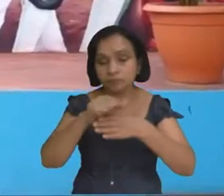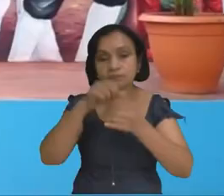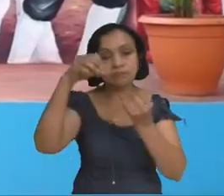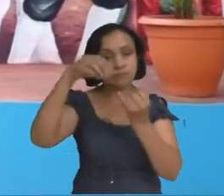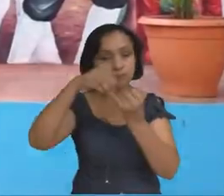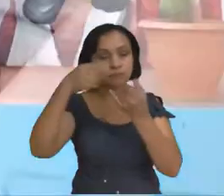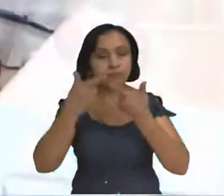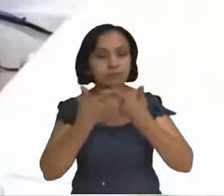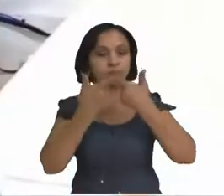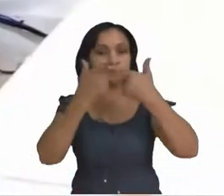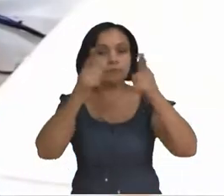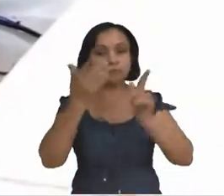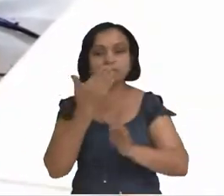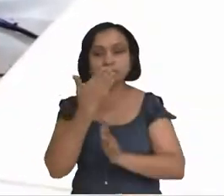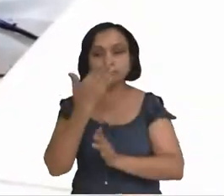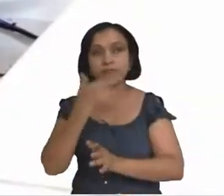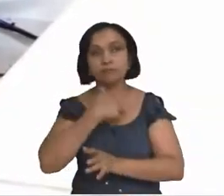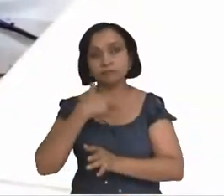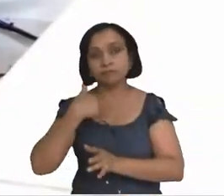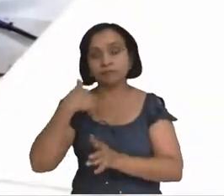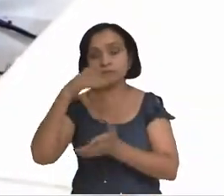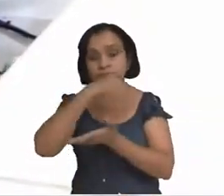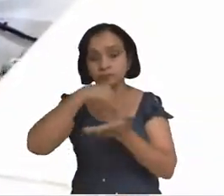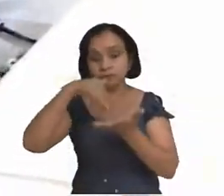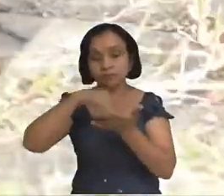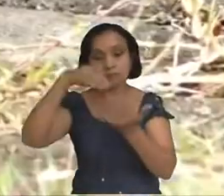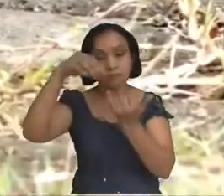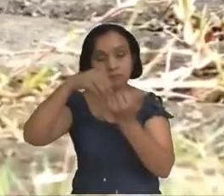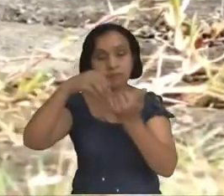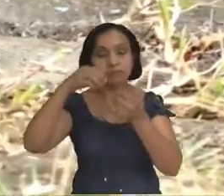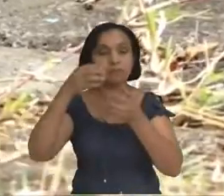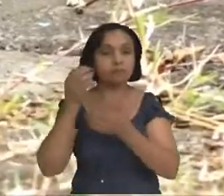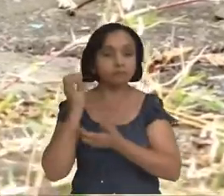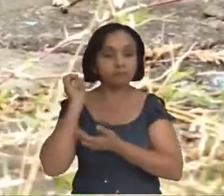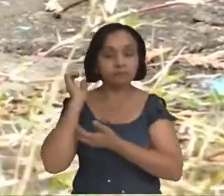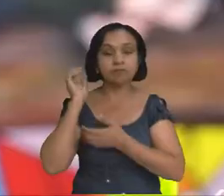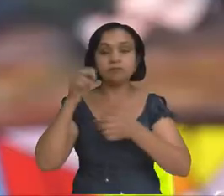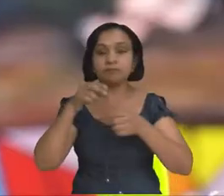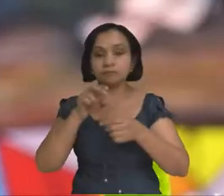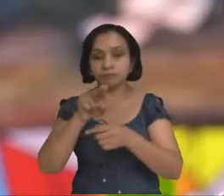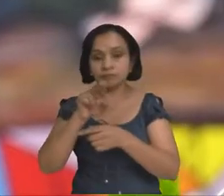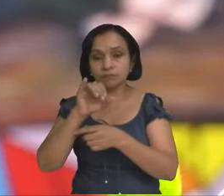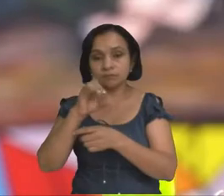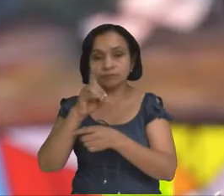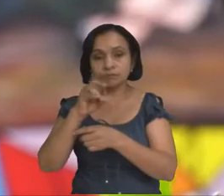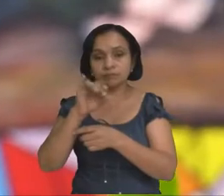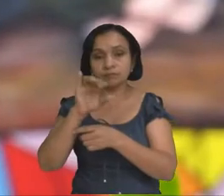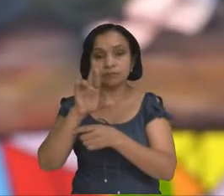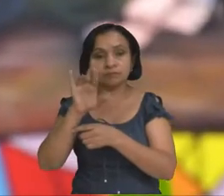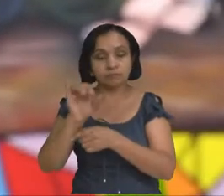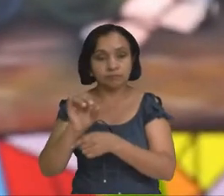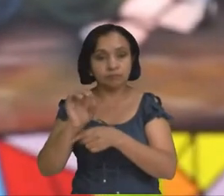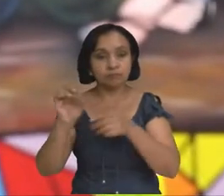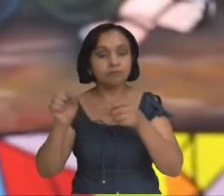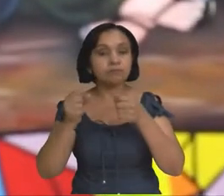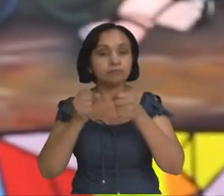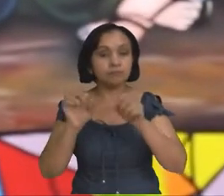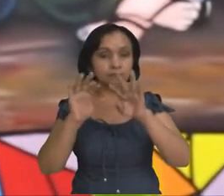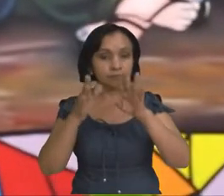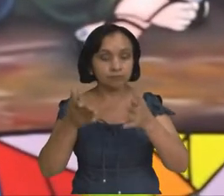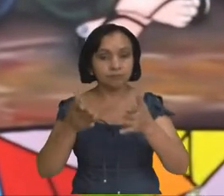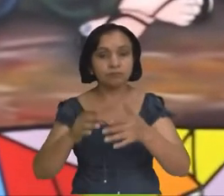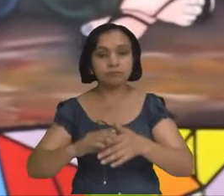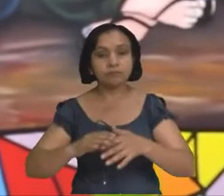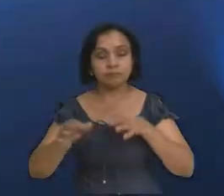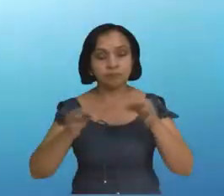gratuitas de calidad, se crearon centros tecnológicos en Mazatepe y Nindiri. Les informó con cámara de Alex Girón Zúñiga, Carla